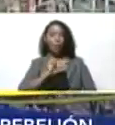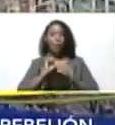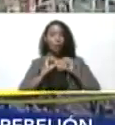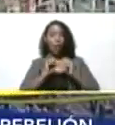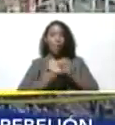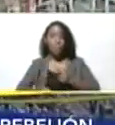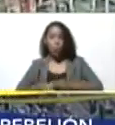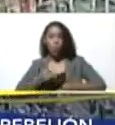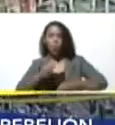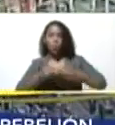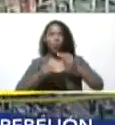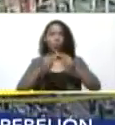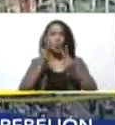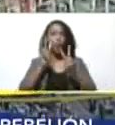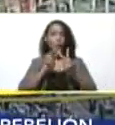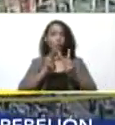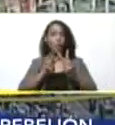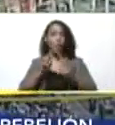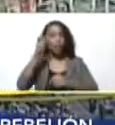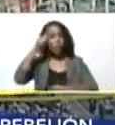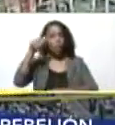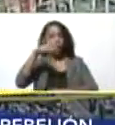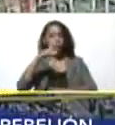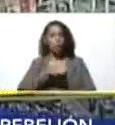construyendo las viviendas para el pueblo.